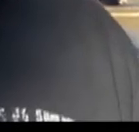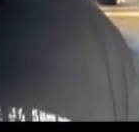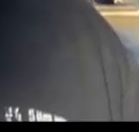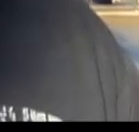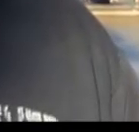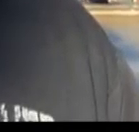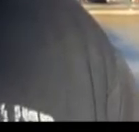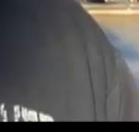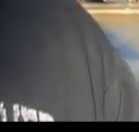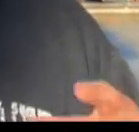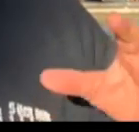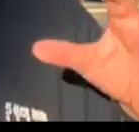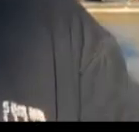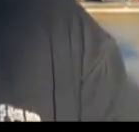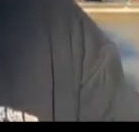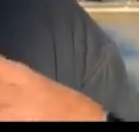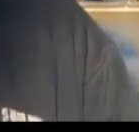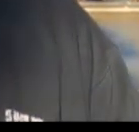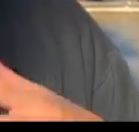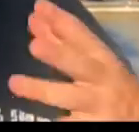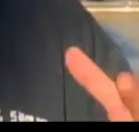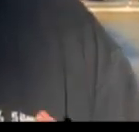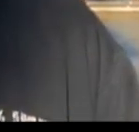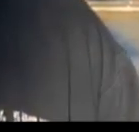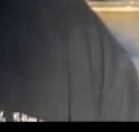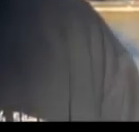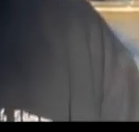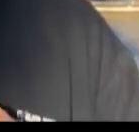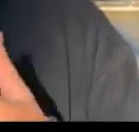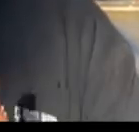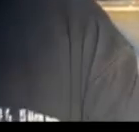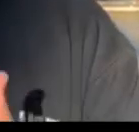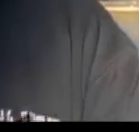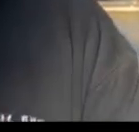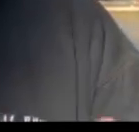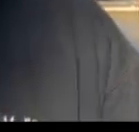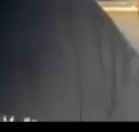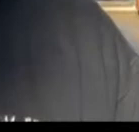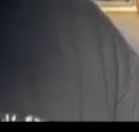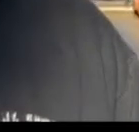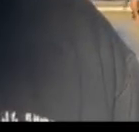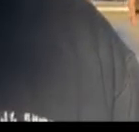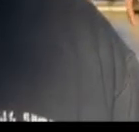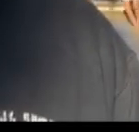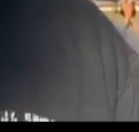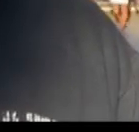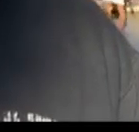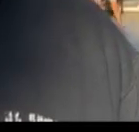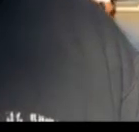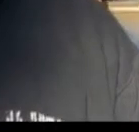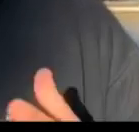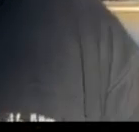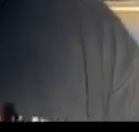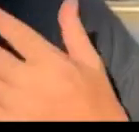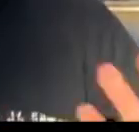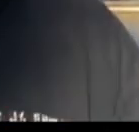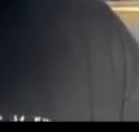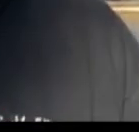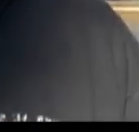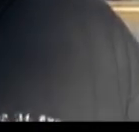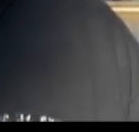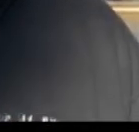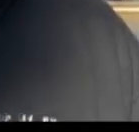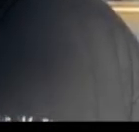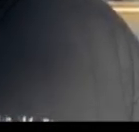mejor sobre estos elementos de medio ambiente combinados con el contexto,